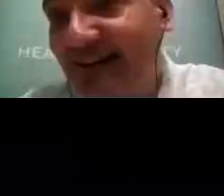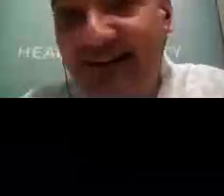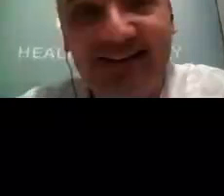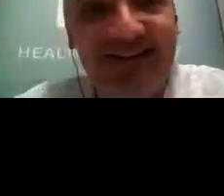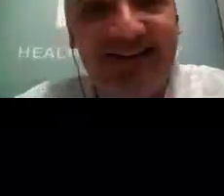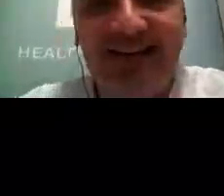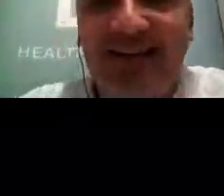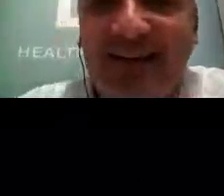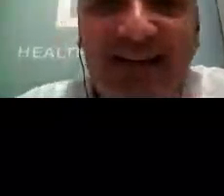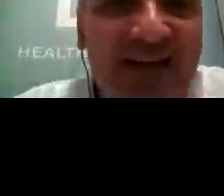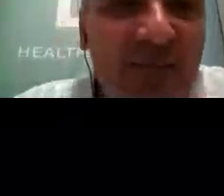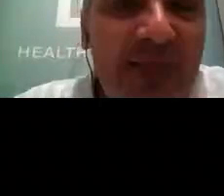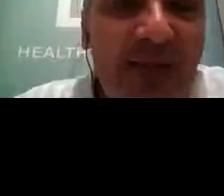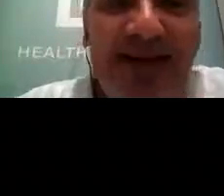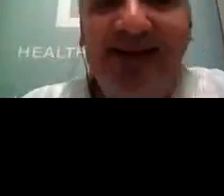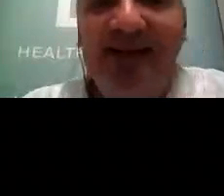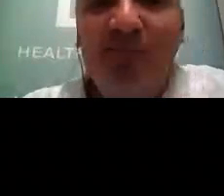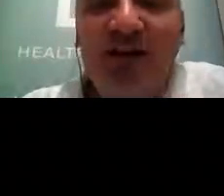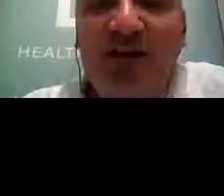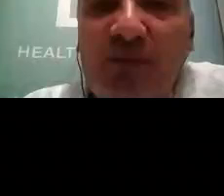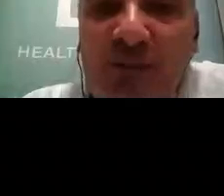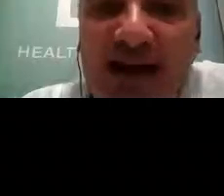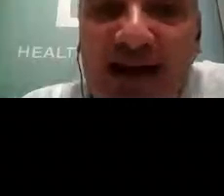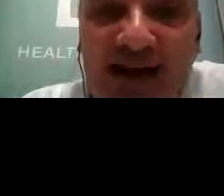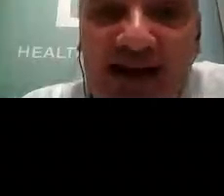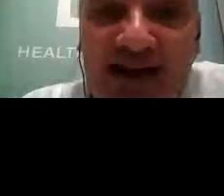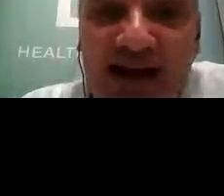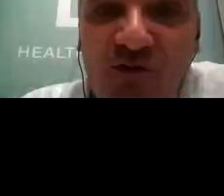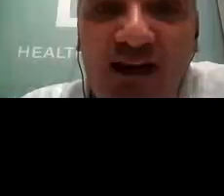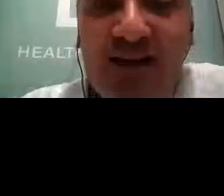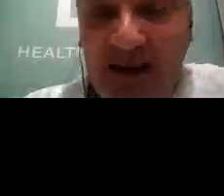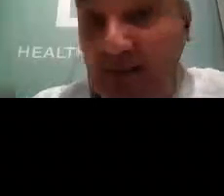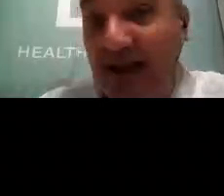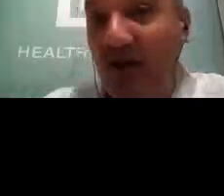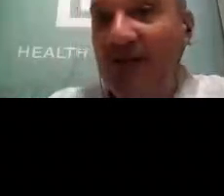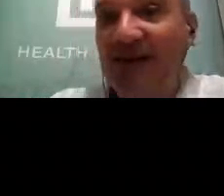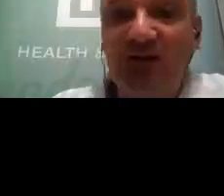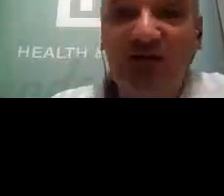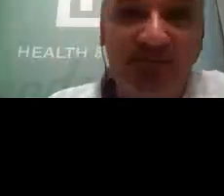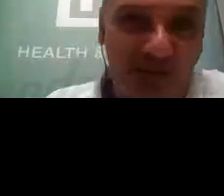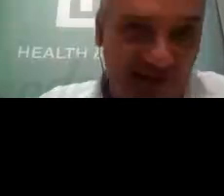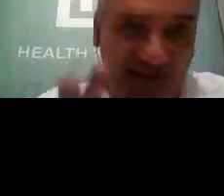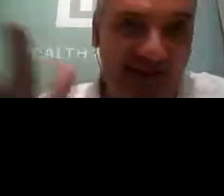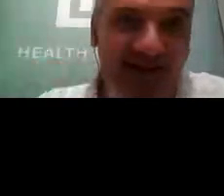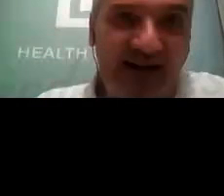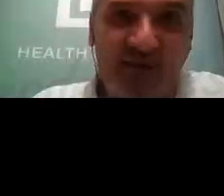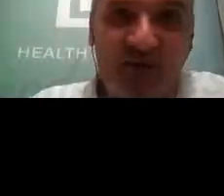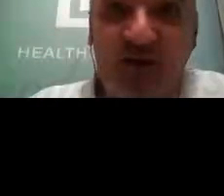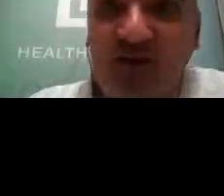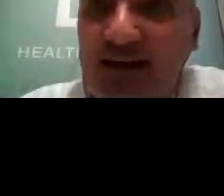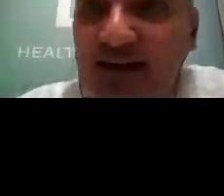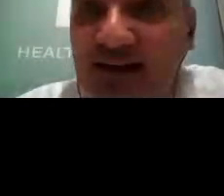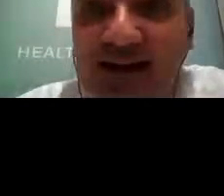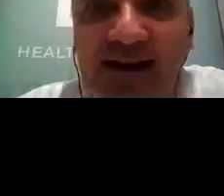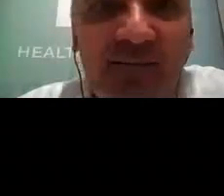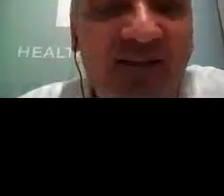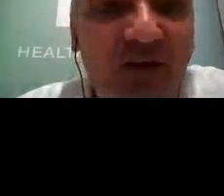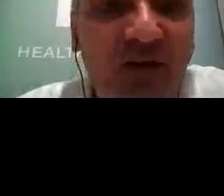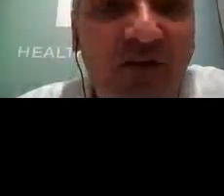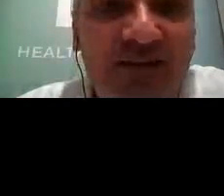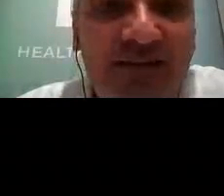Esther. Vale, tenemos el Super Omega cápsulas. Aquí comentábamos, vamos a intentar ir rápido que no se